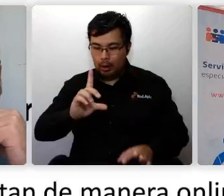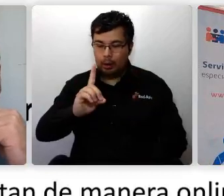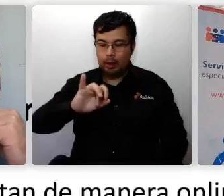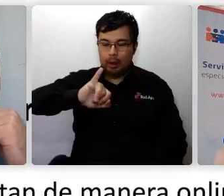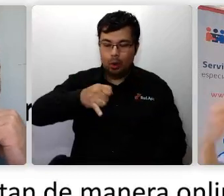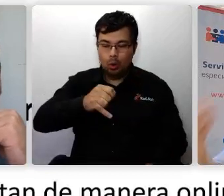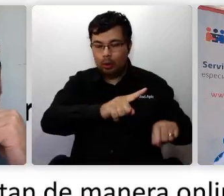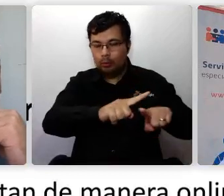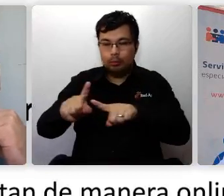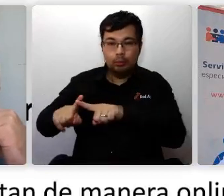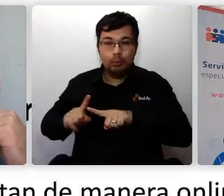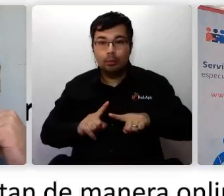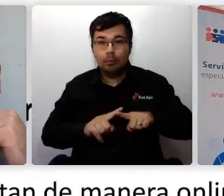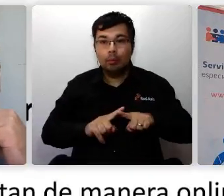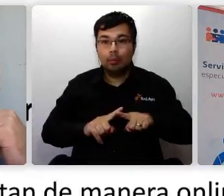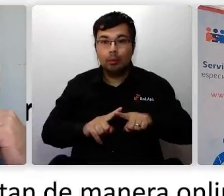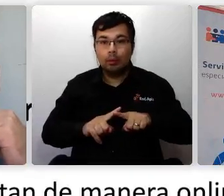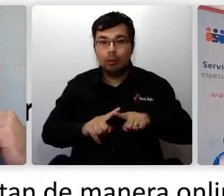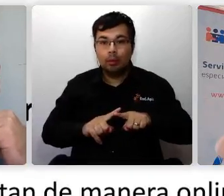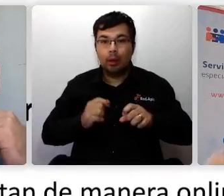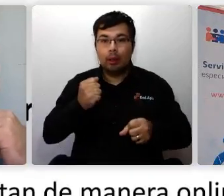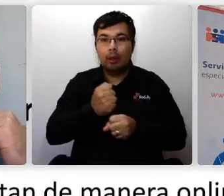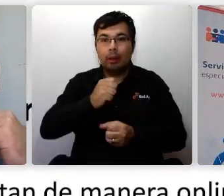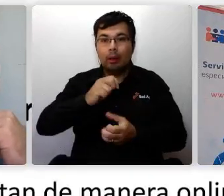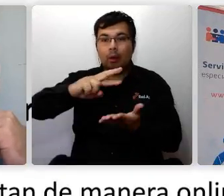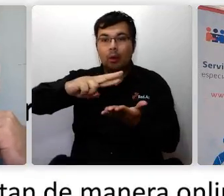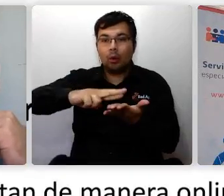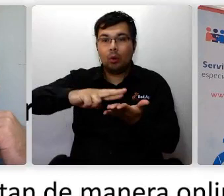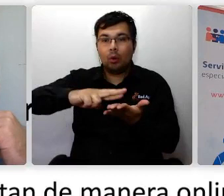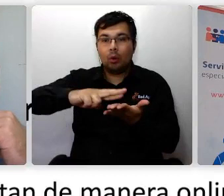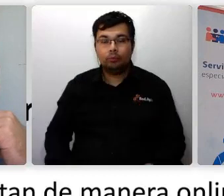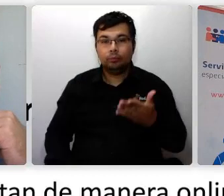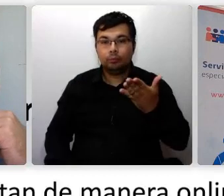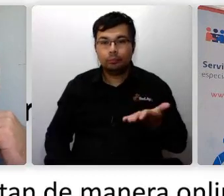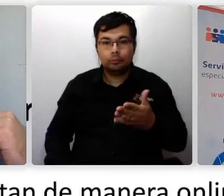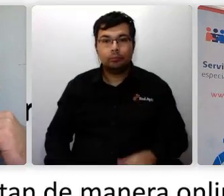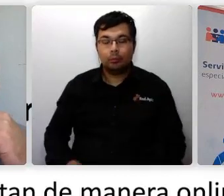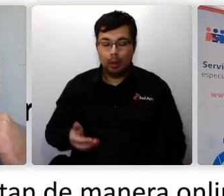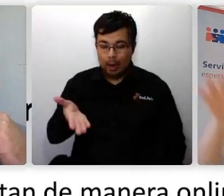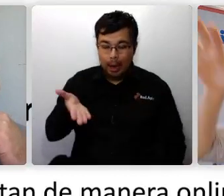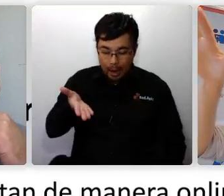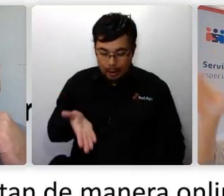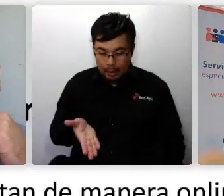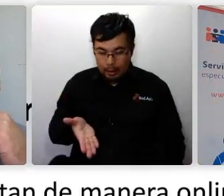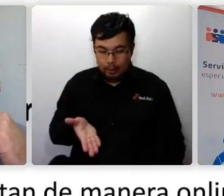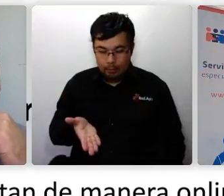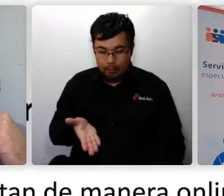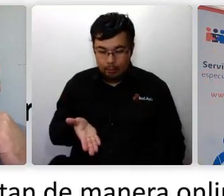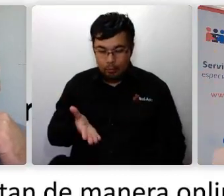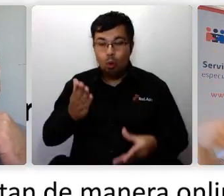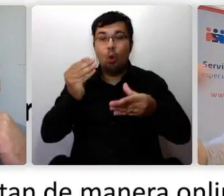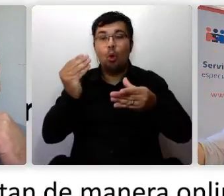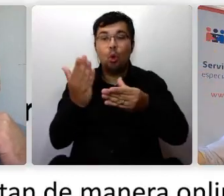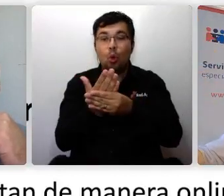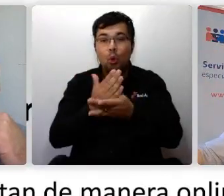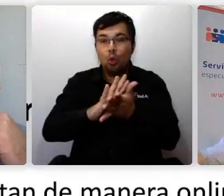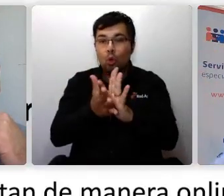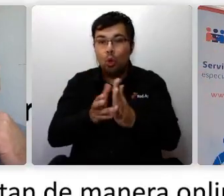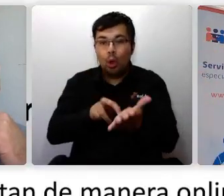eso. Emitir documentos de tal y tal tipo, tiene que obtenerlos acá, los documentos, inscribirse acá. Le damos todo el paso a paso de lo que